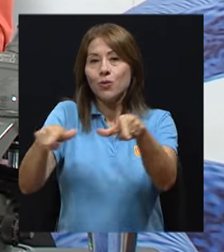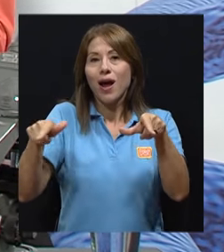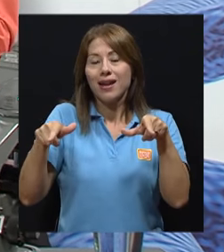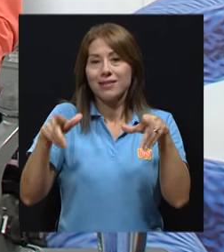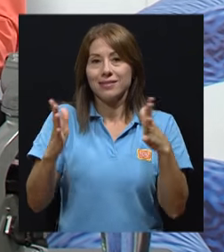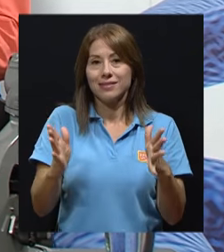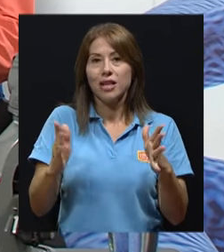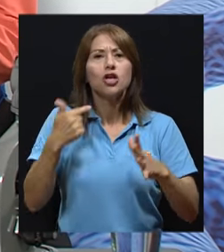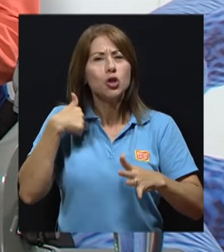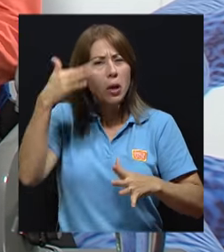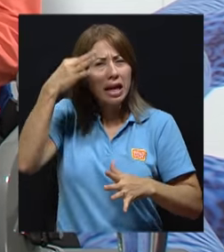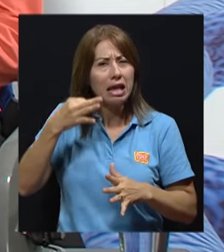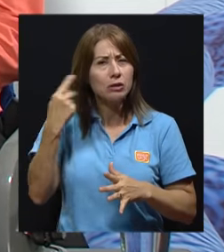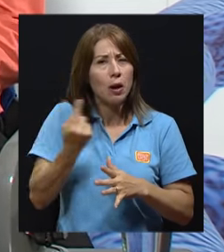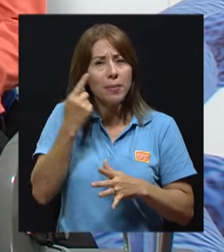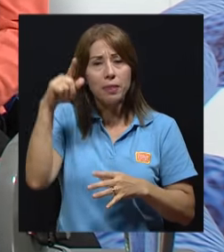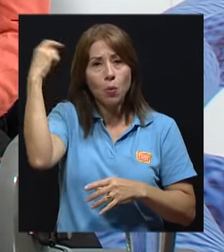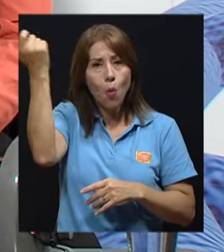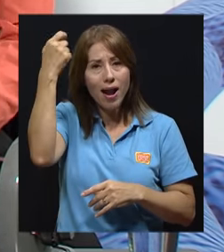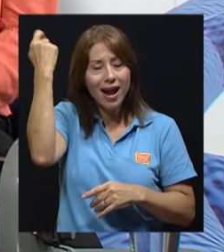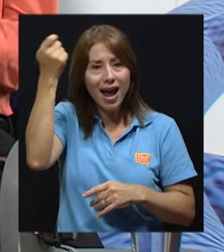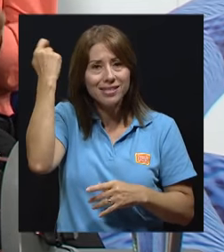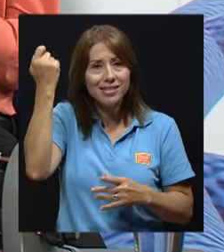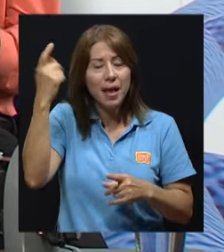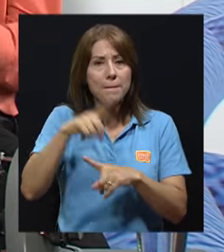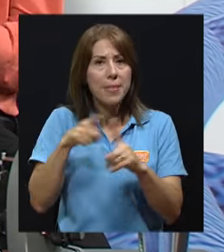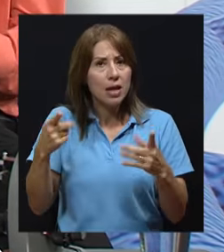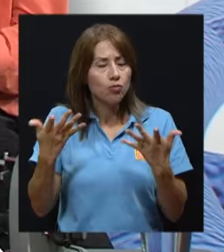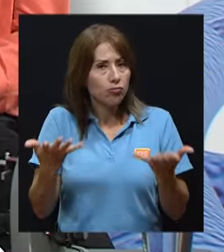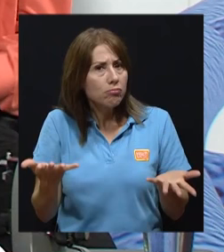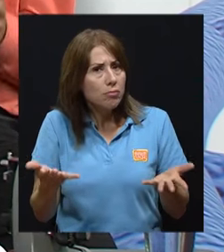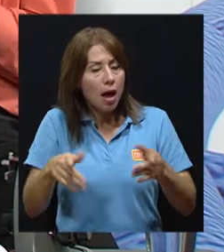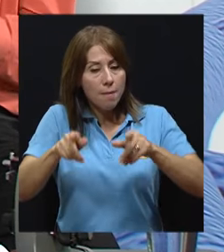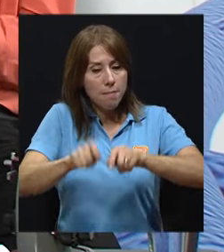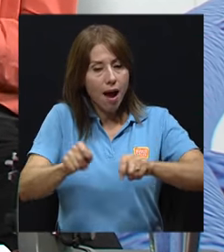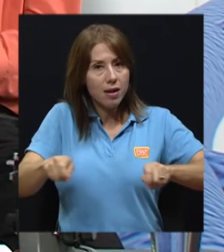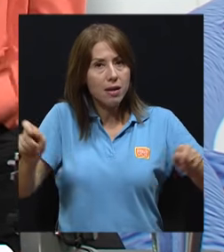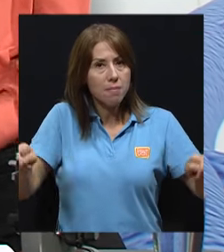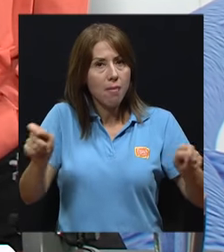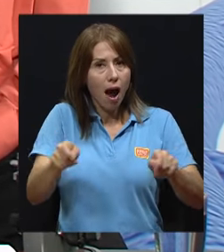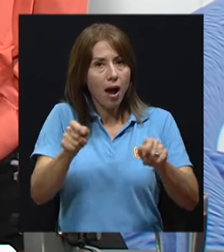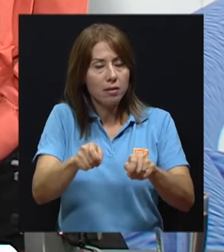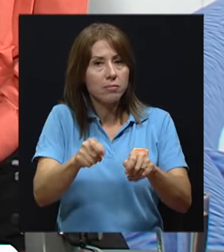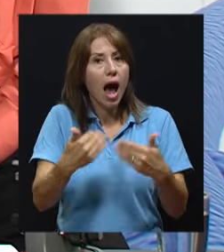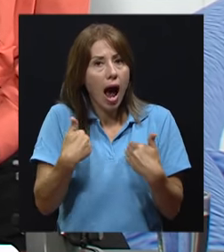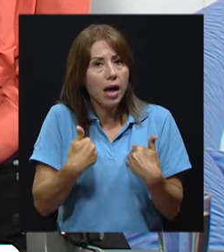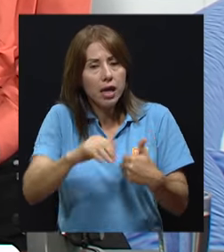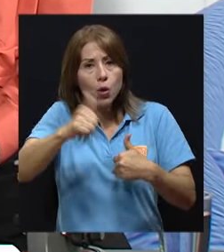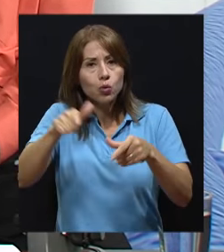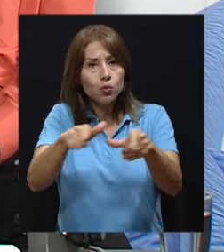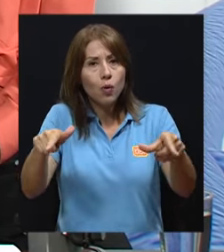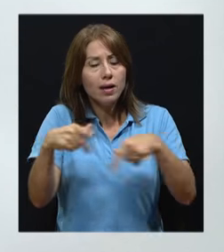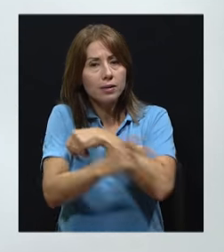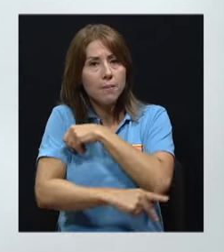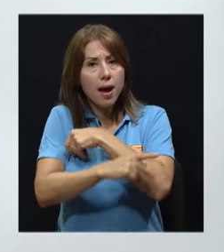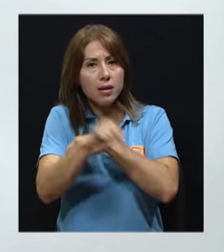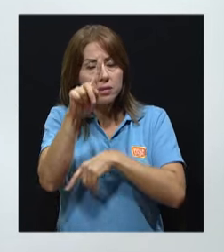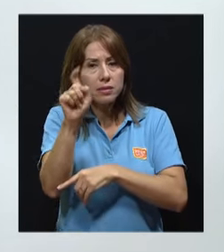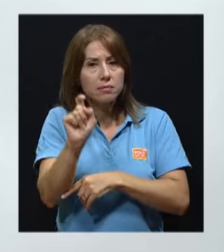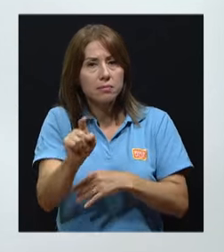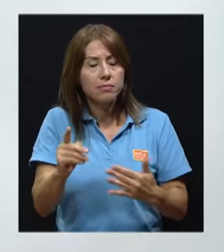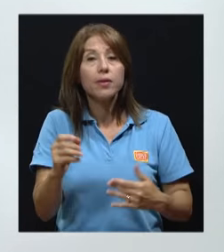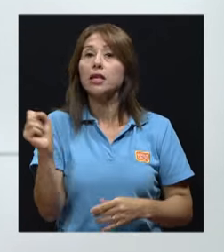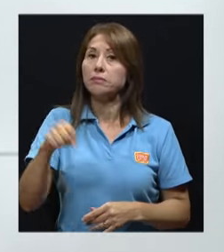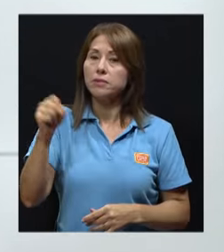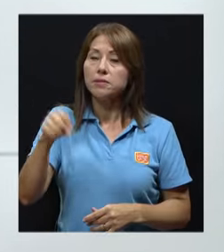de guanacaste existe Marimba como como concepto en otra regiones del país roel Sí claro